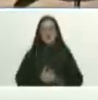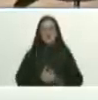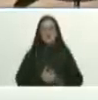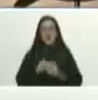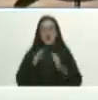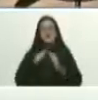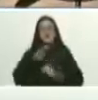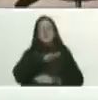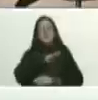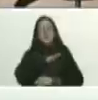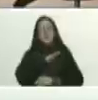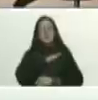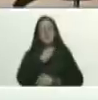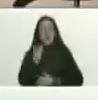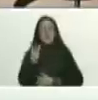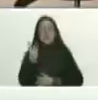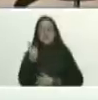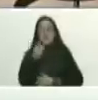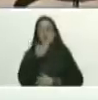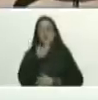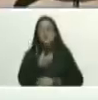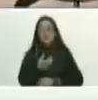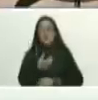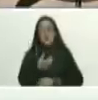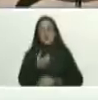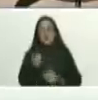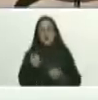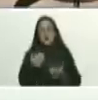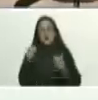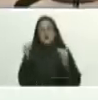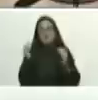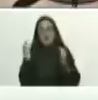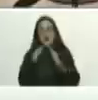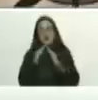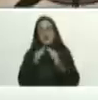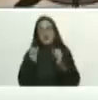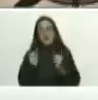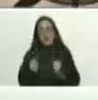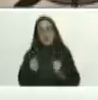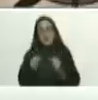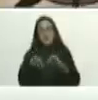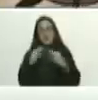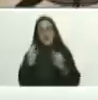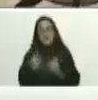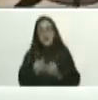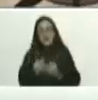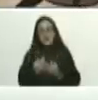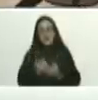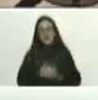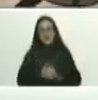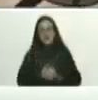Vivienda propia para pasar el 31 de diciembre con su techo seguro, con su familia.